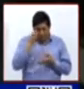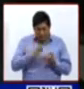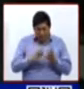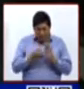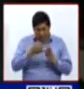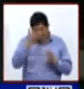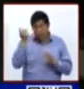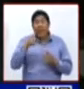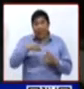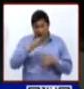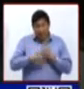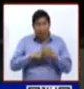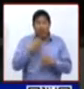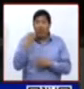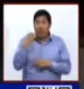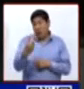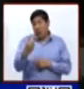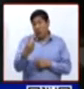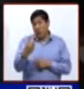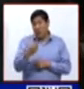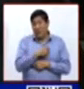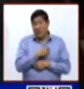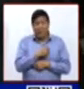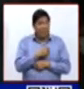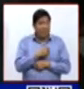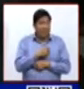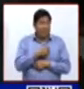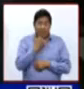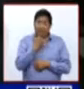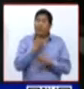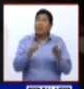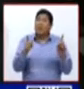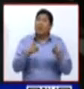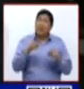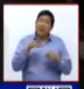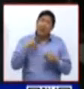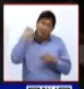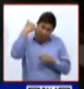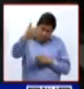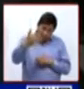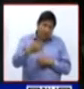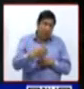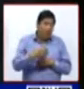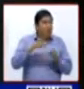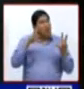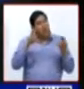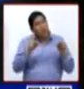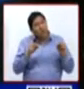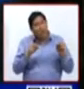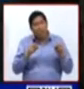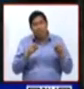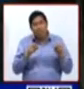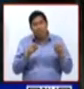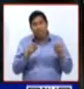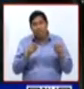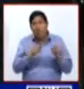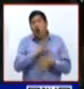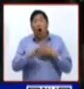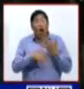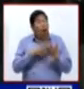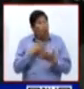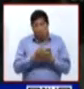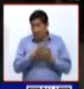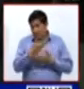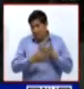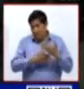embargo, este año vamos a ver dos eclipses. Pero en ese otro eclipse, como te decía, no vamos a ver todo el